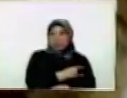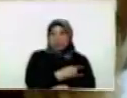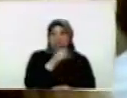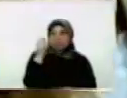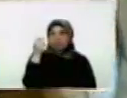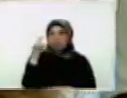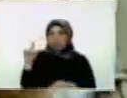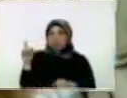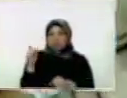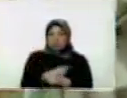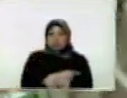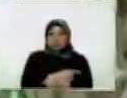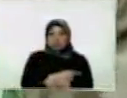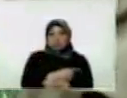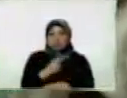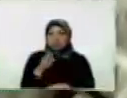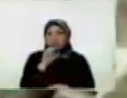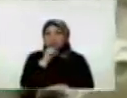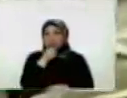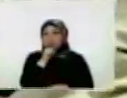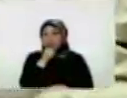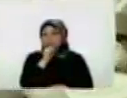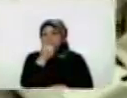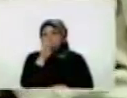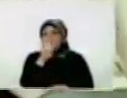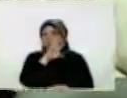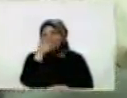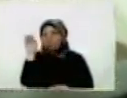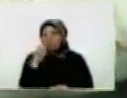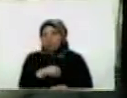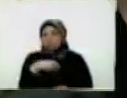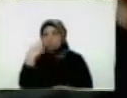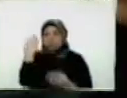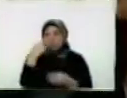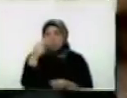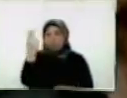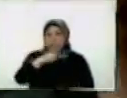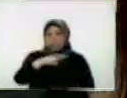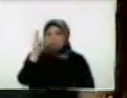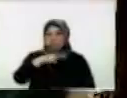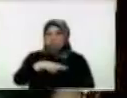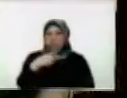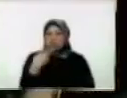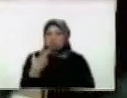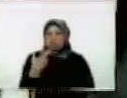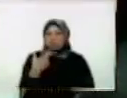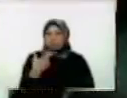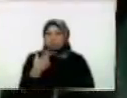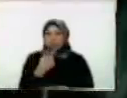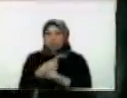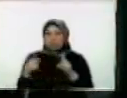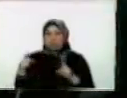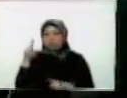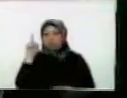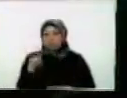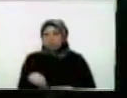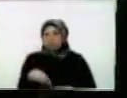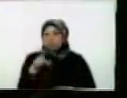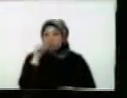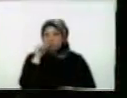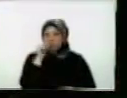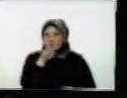nuestros ancianos, solo el 14% tenía pensión, pero además cobraba solo